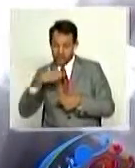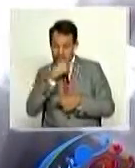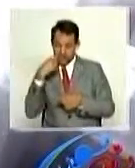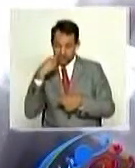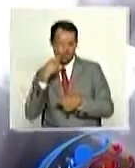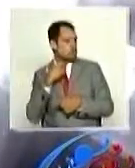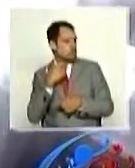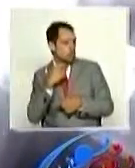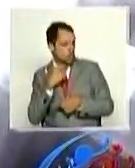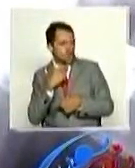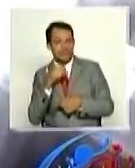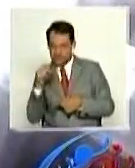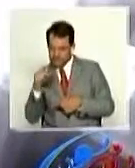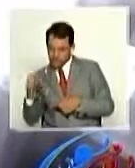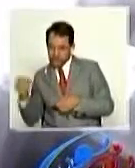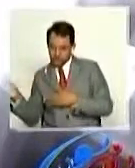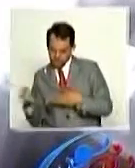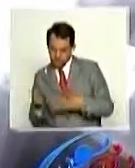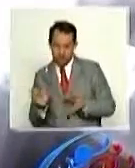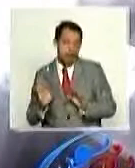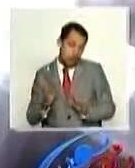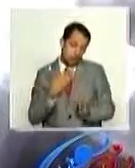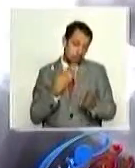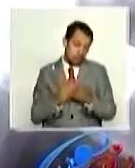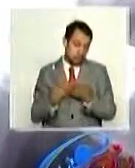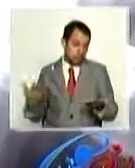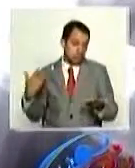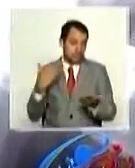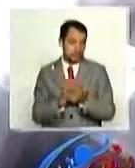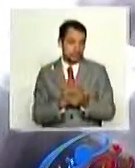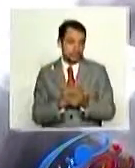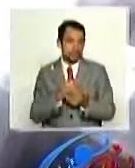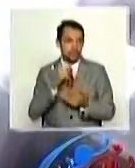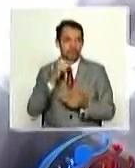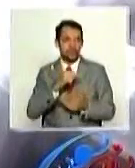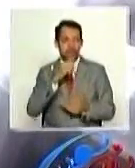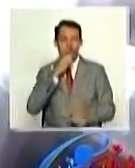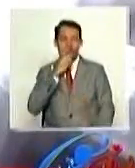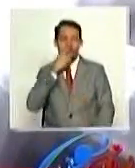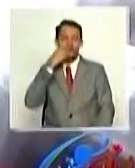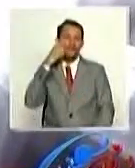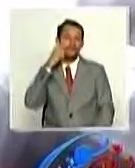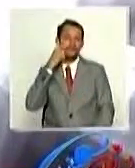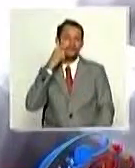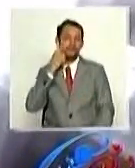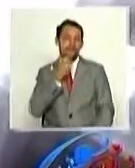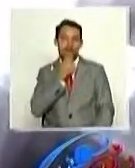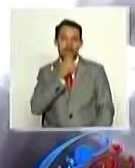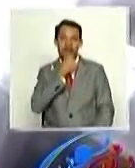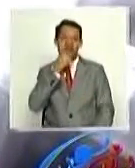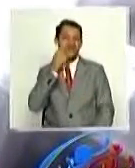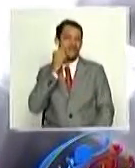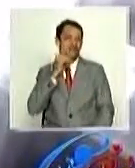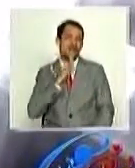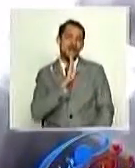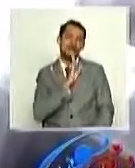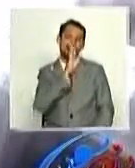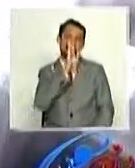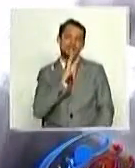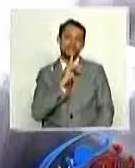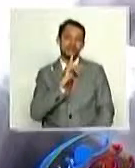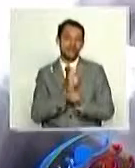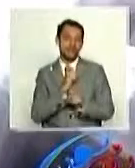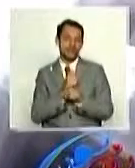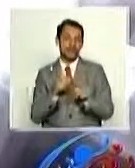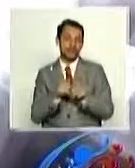cuenta que es un paciente que nació con labio y paladar hendido, labio fisurado y paladar hendido, ya había sido